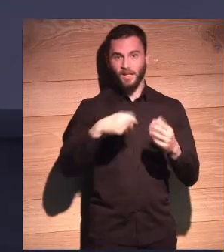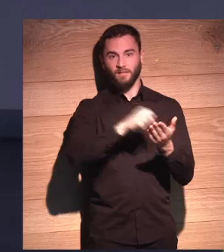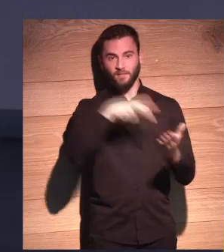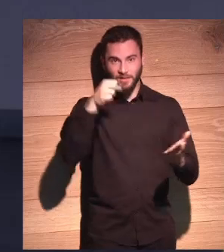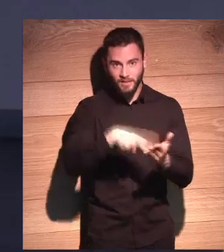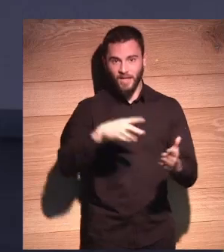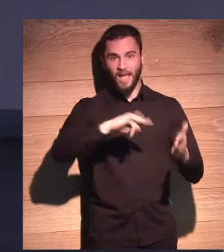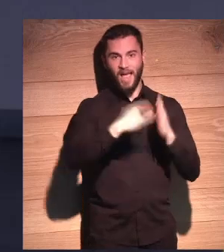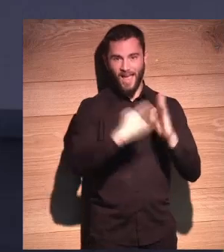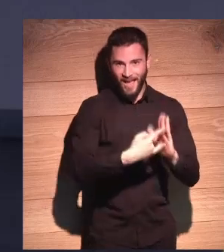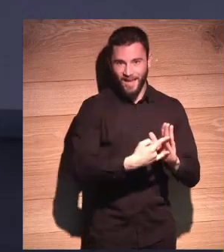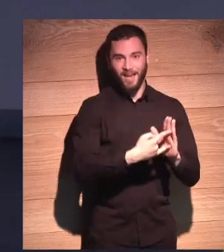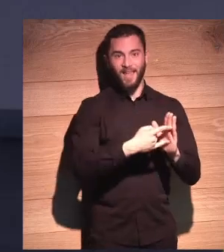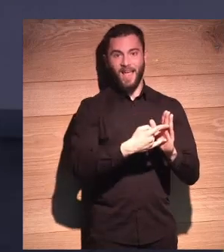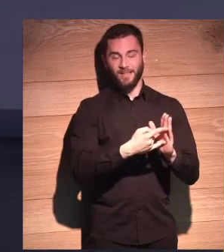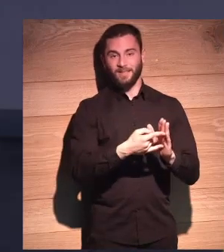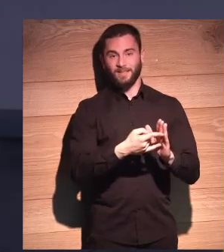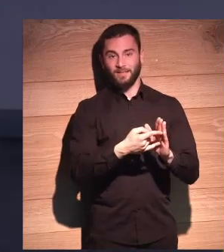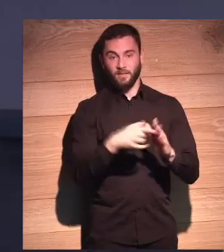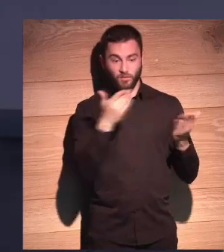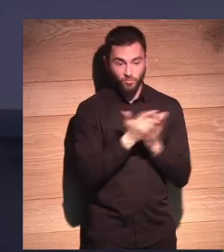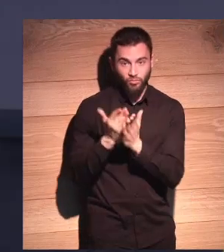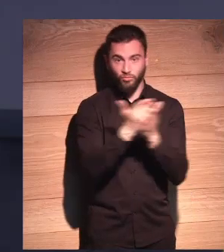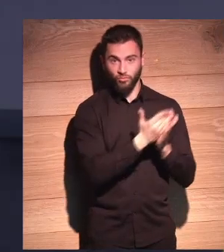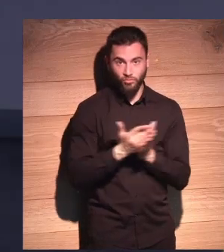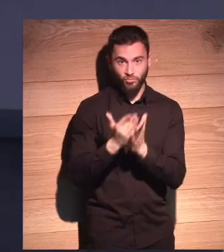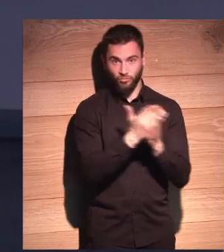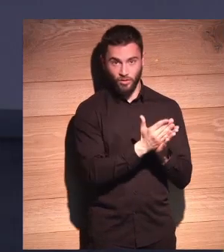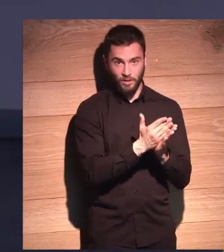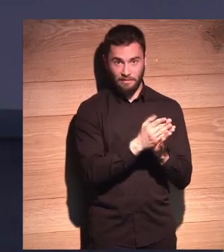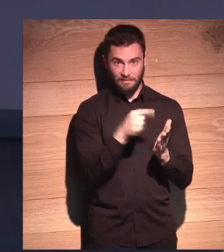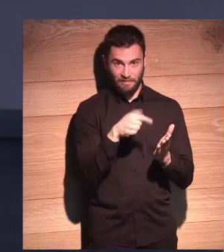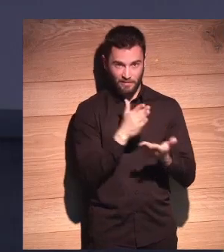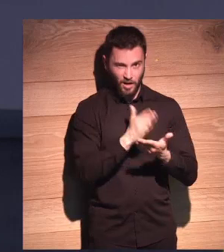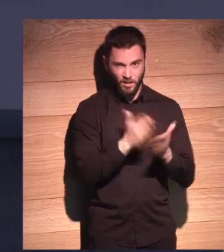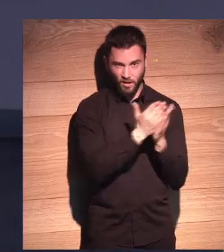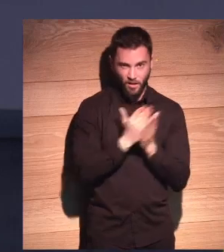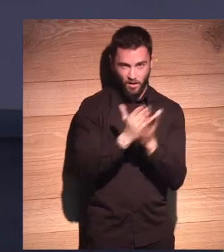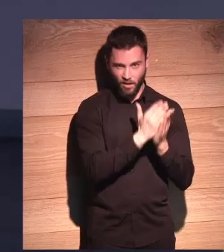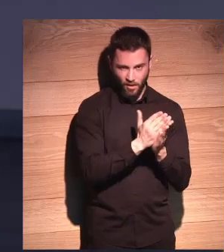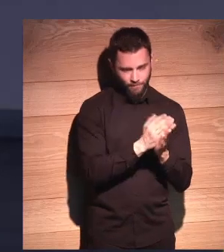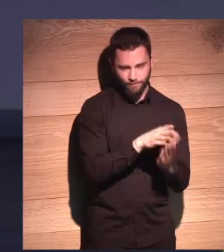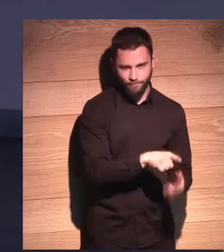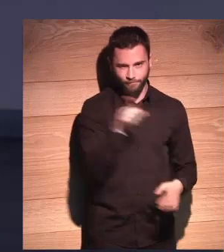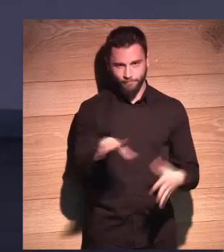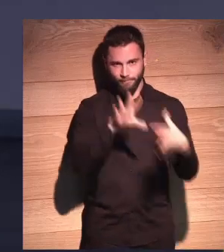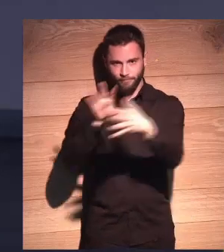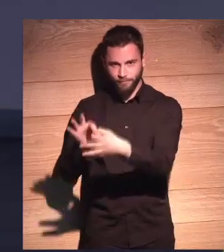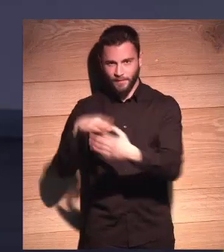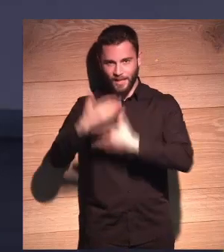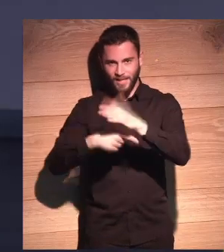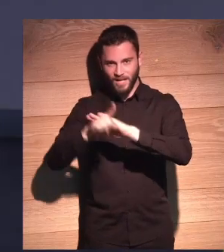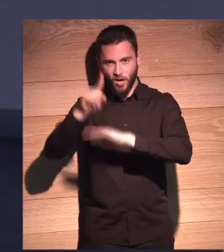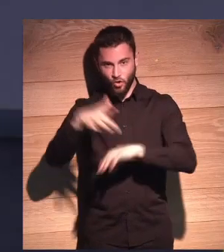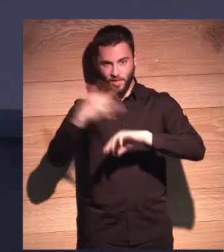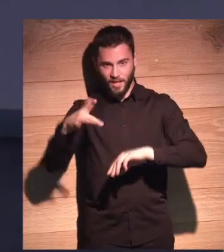de sistemas, que en vez de dedicarse a dar clases, tendrían que estar trabajando en el desarrollo digital. Y cuanto